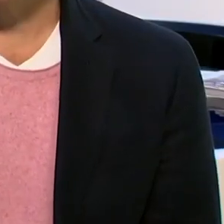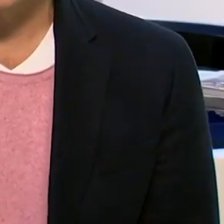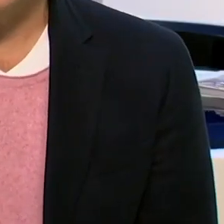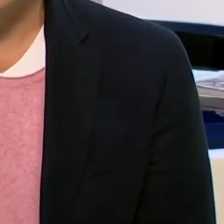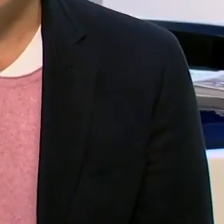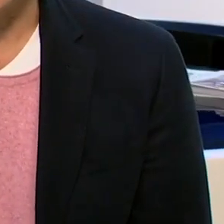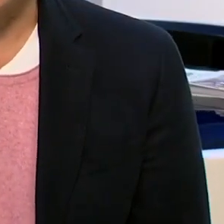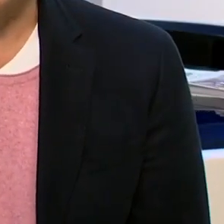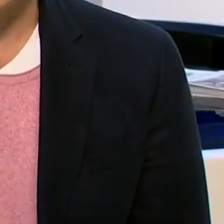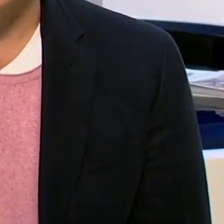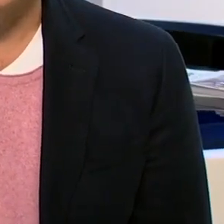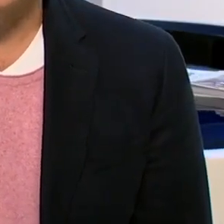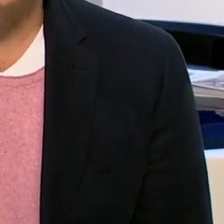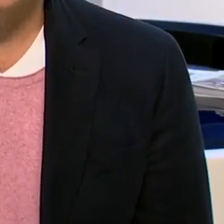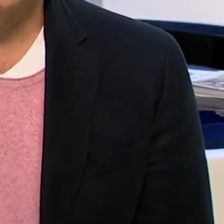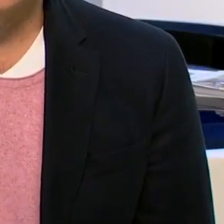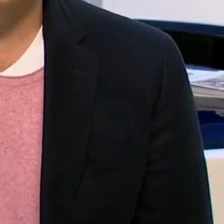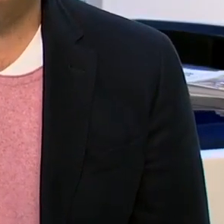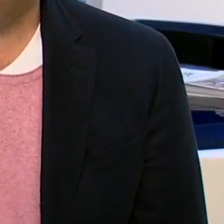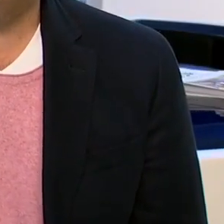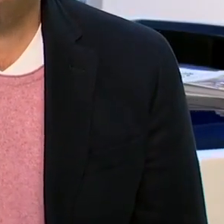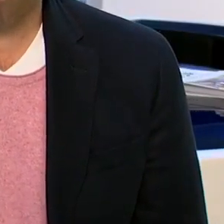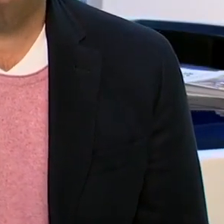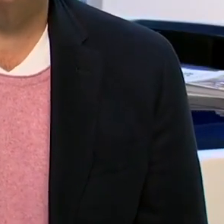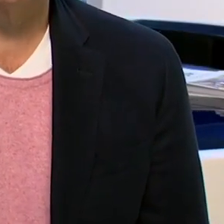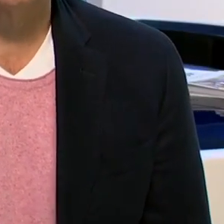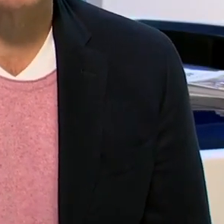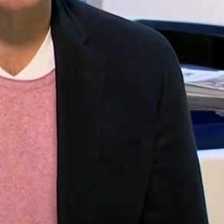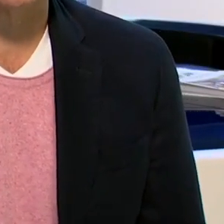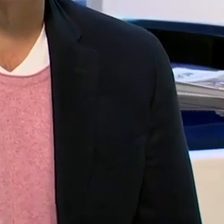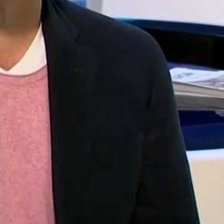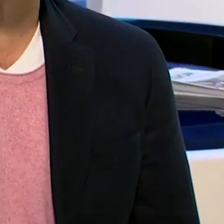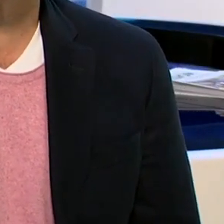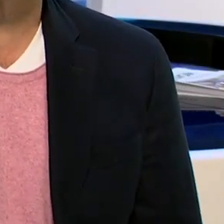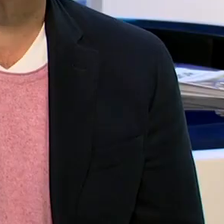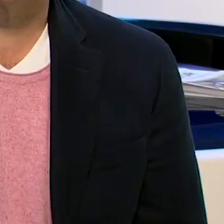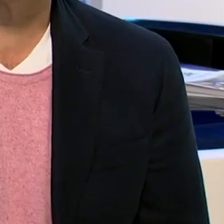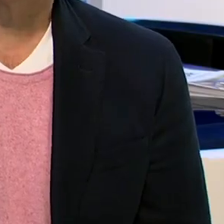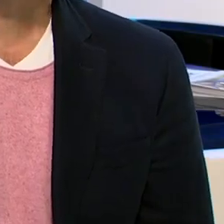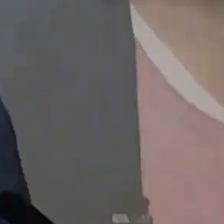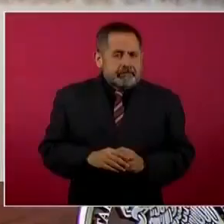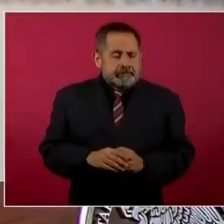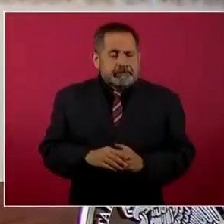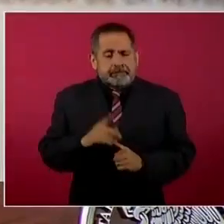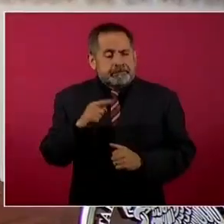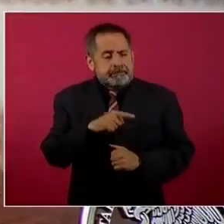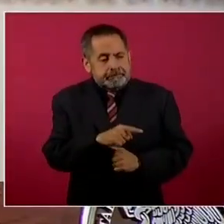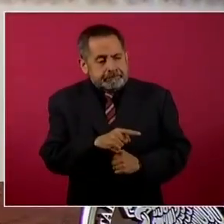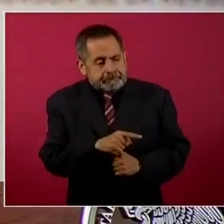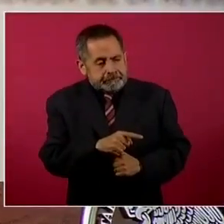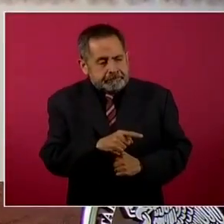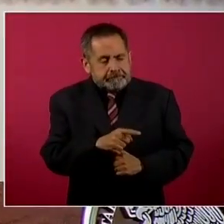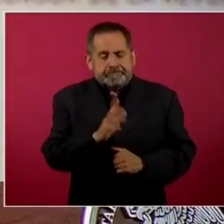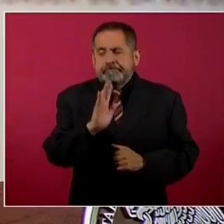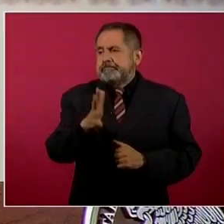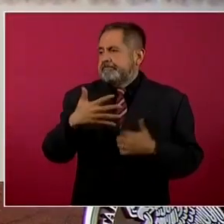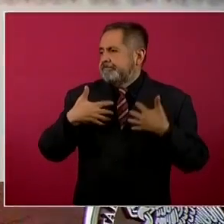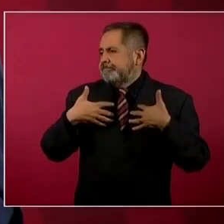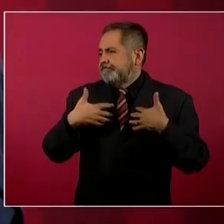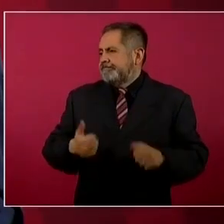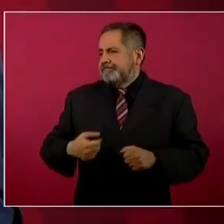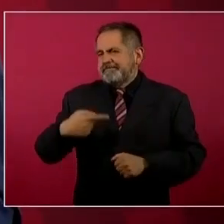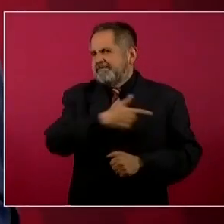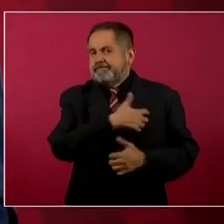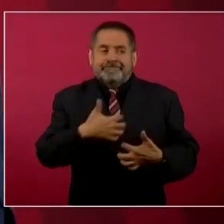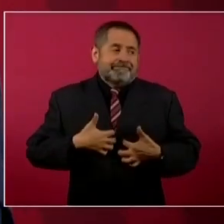El presidente también habló sobre el Tren Maya. Detalló que ahora que los 3 amparos promovidos por ambientalistas fueron desechados, su gobierno retomará e intensificará